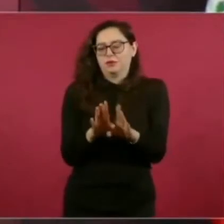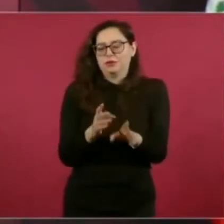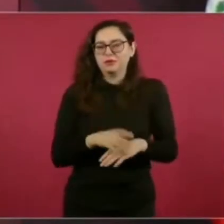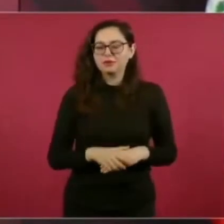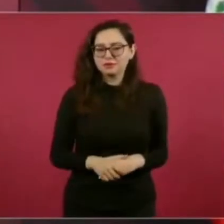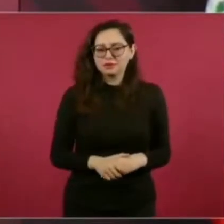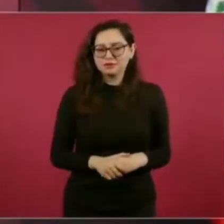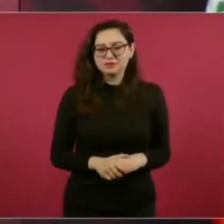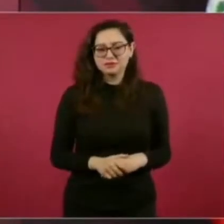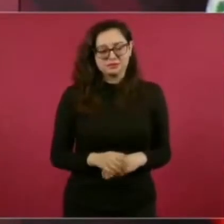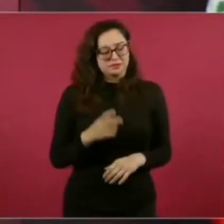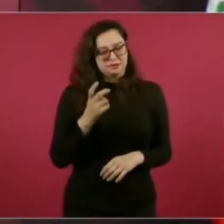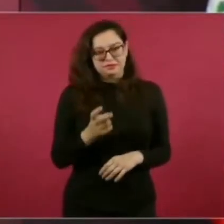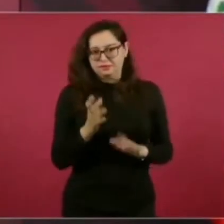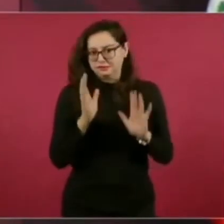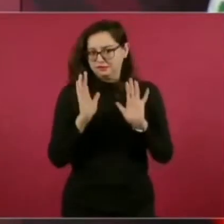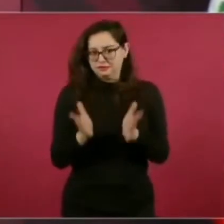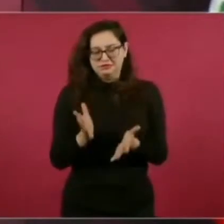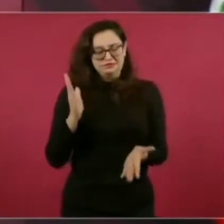Eso se acabó.